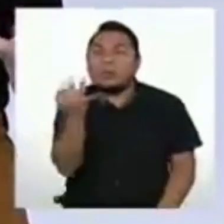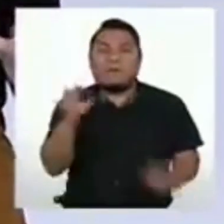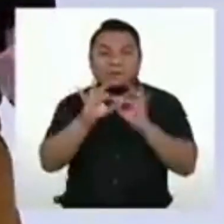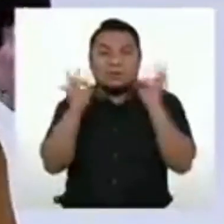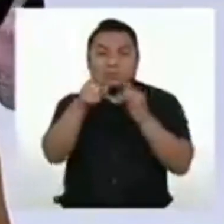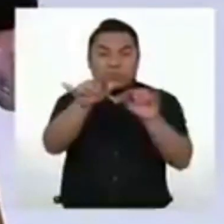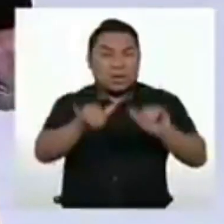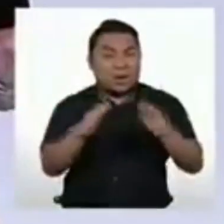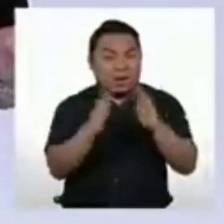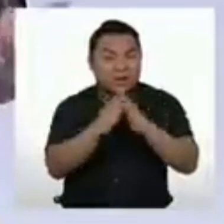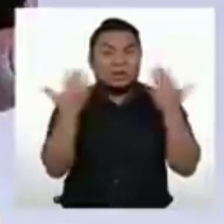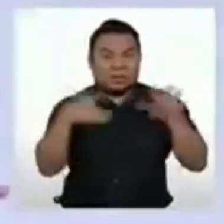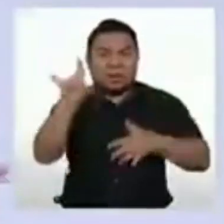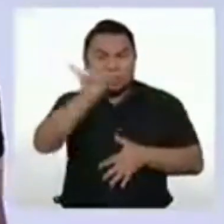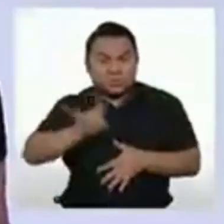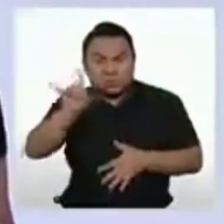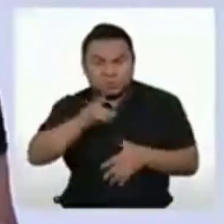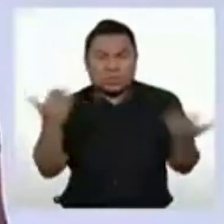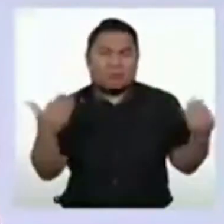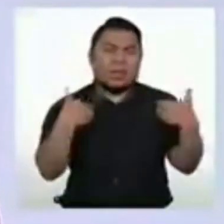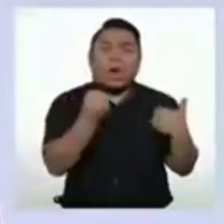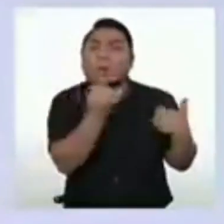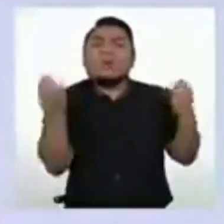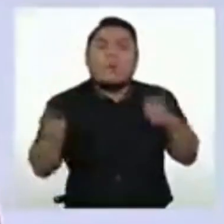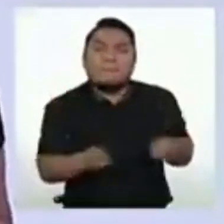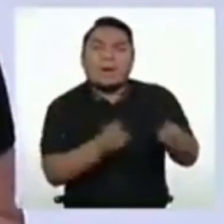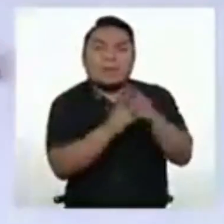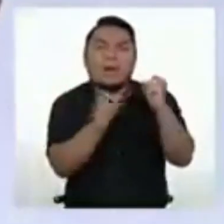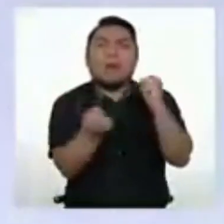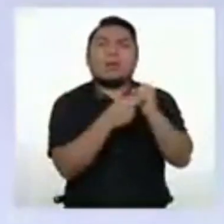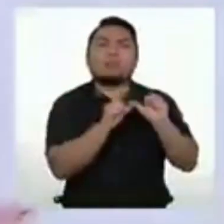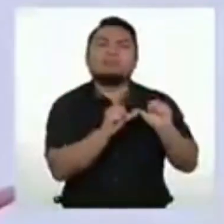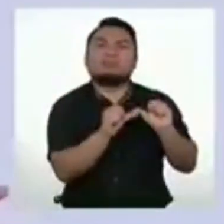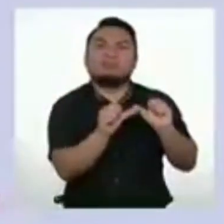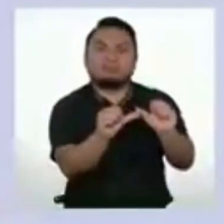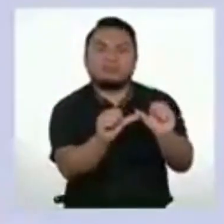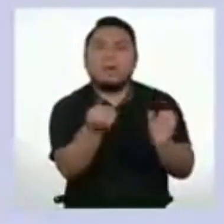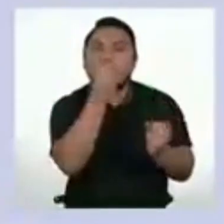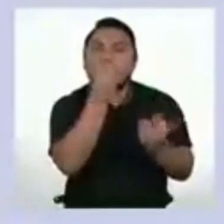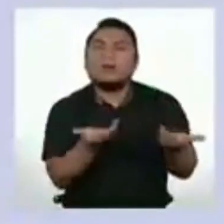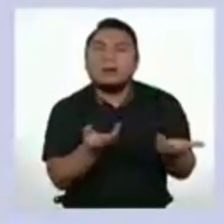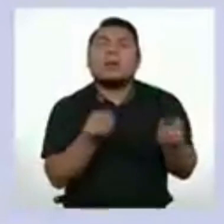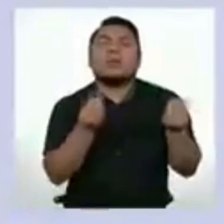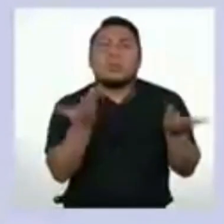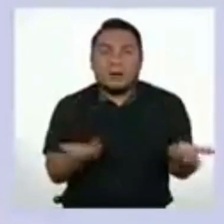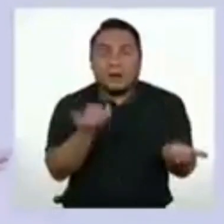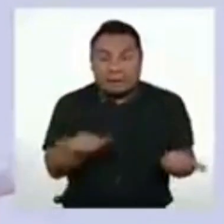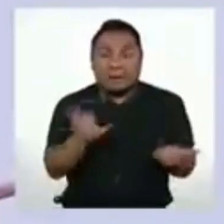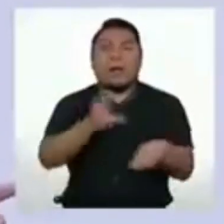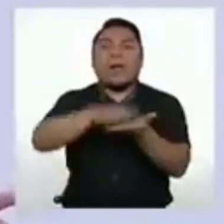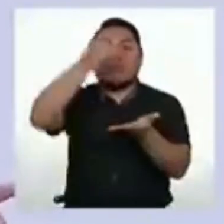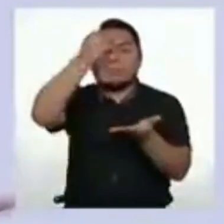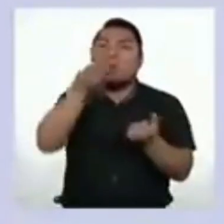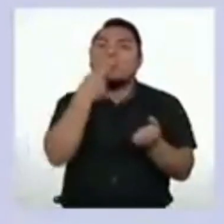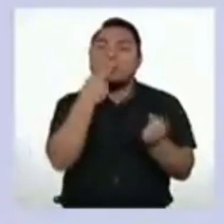familiar que esté en casa ha usado o usa algún tipo de método de conservación? El día de hoy conoceremos algunos métodos de conservación